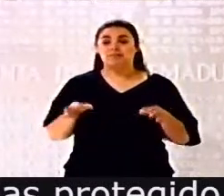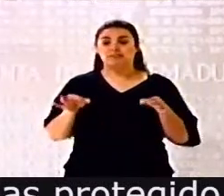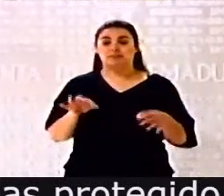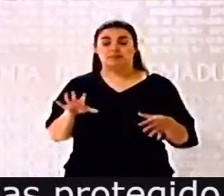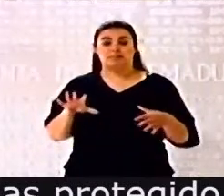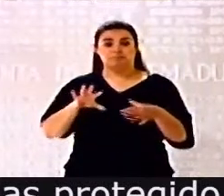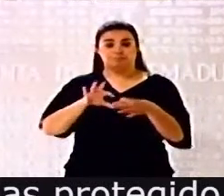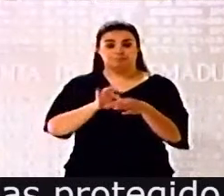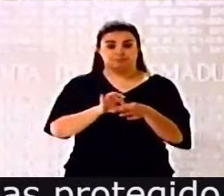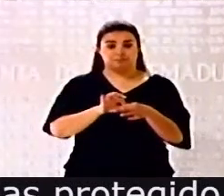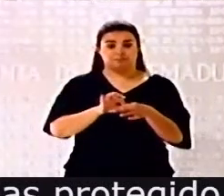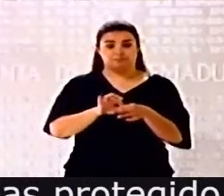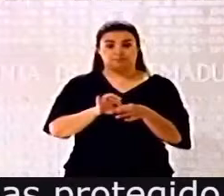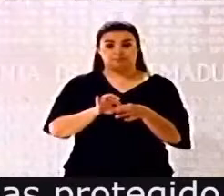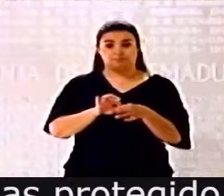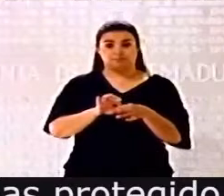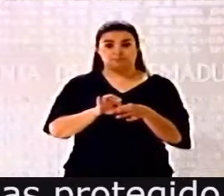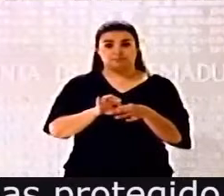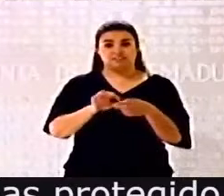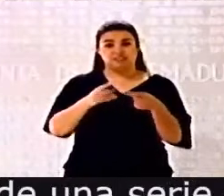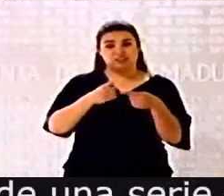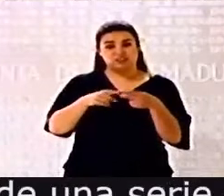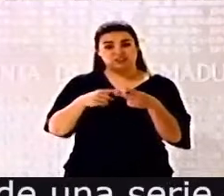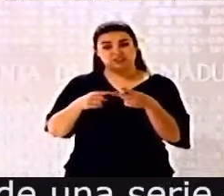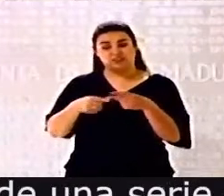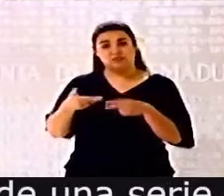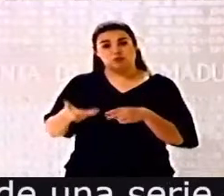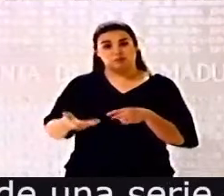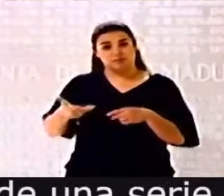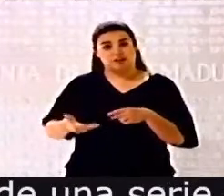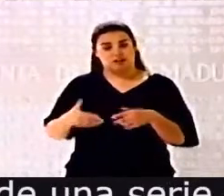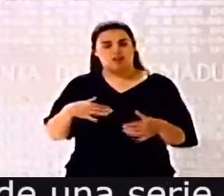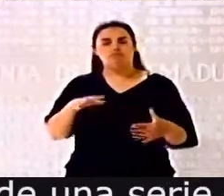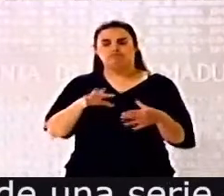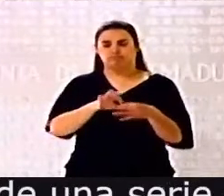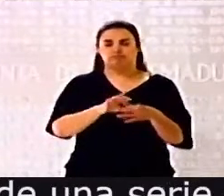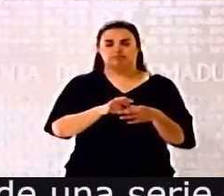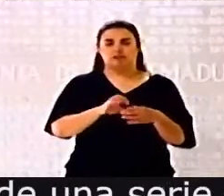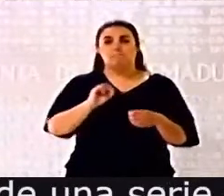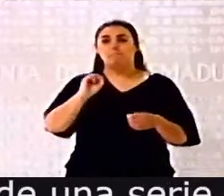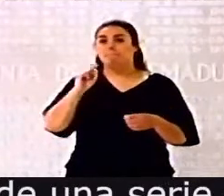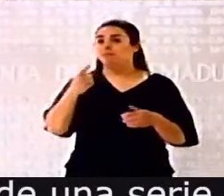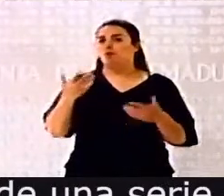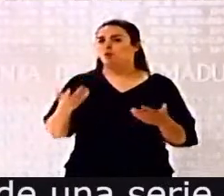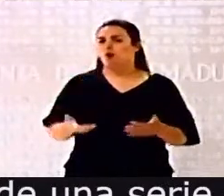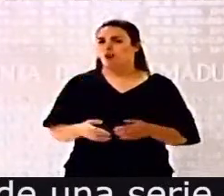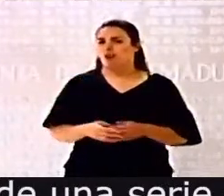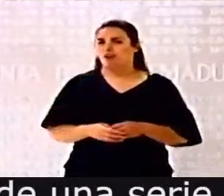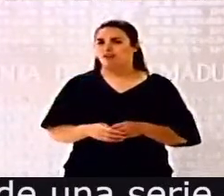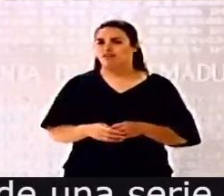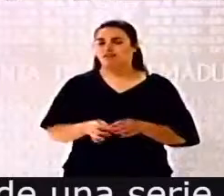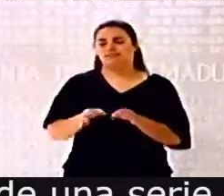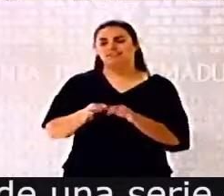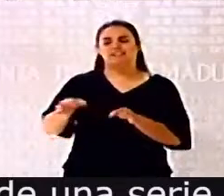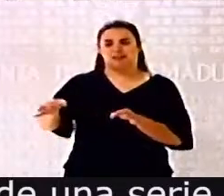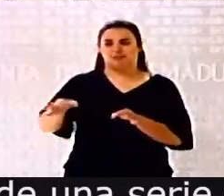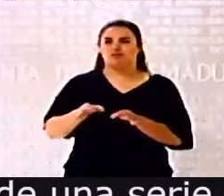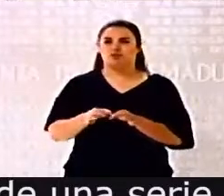alrededor de una serie de elementos fundamentales. El primero de ellos, el